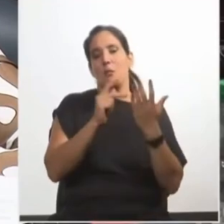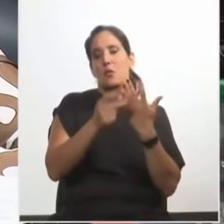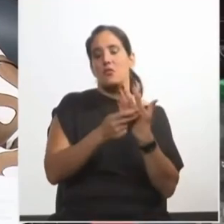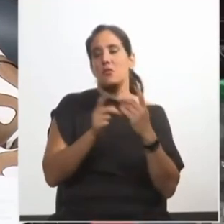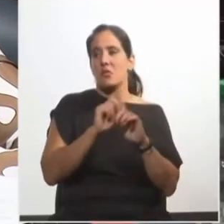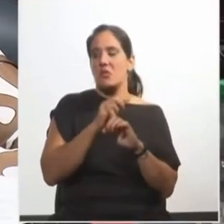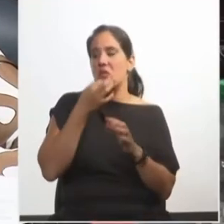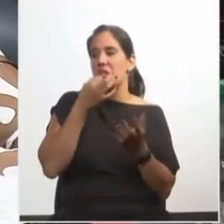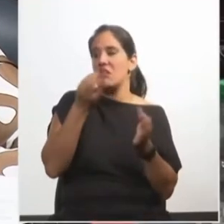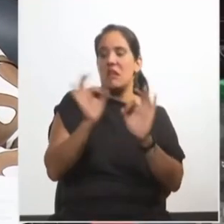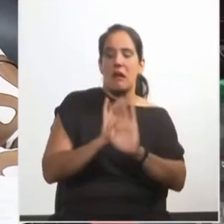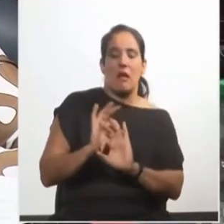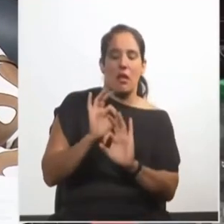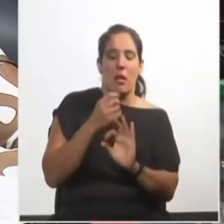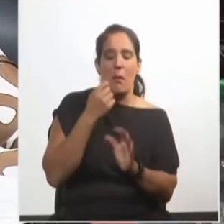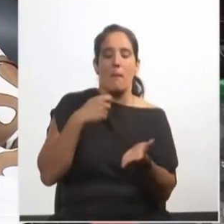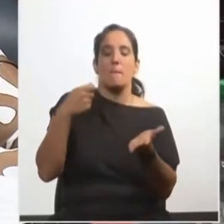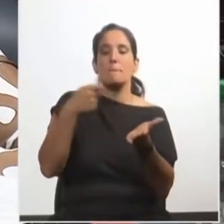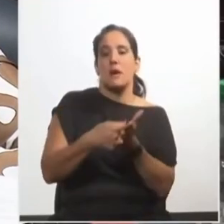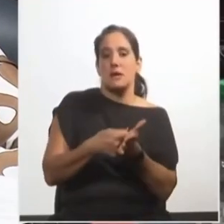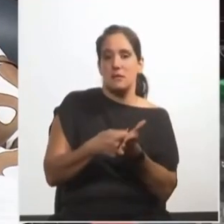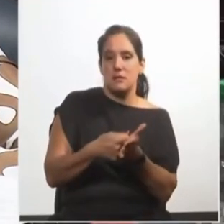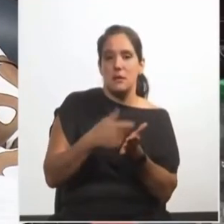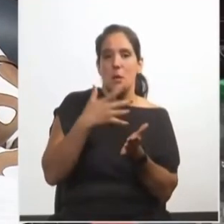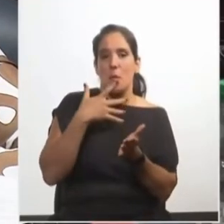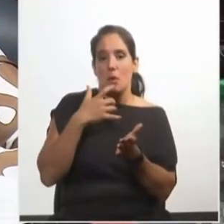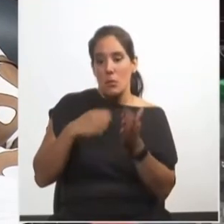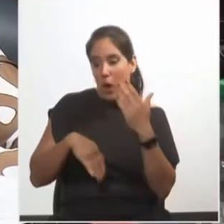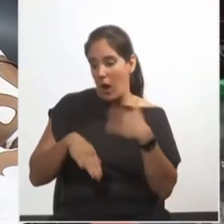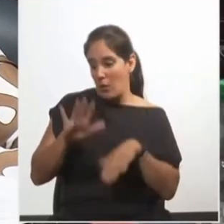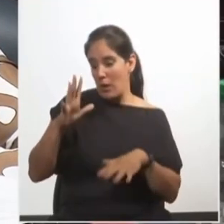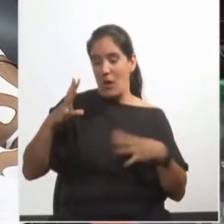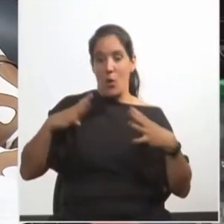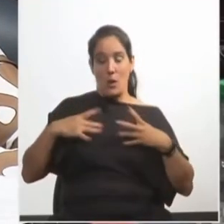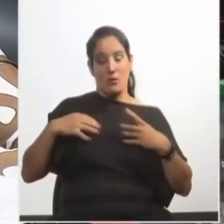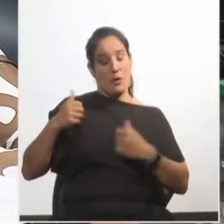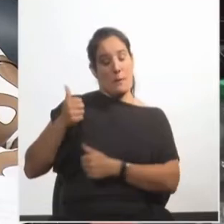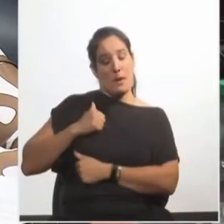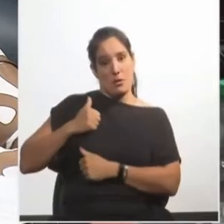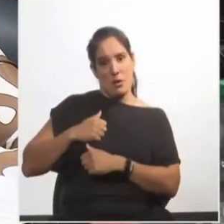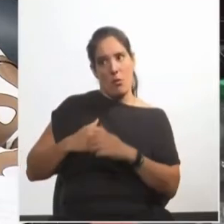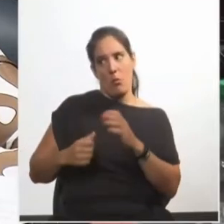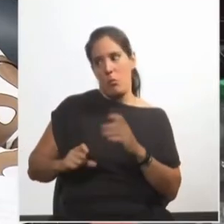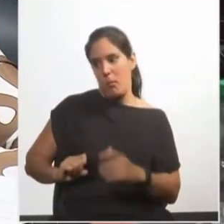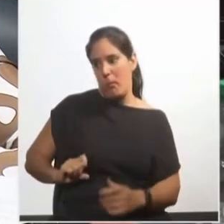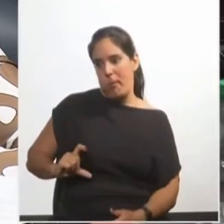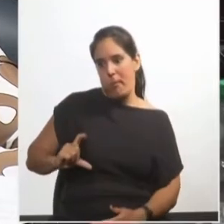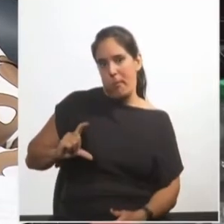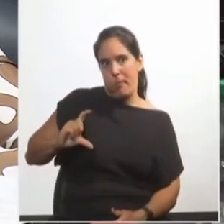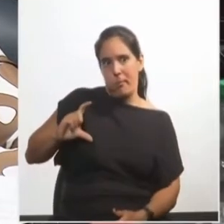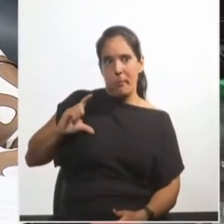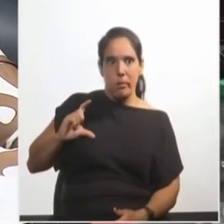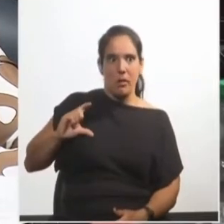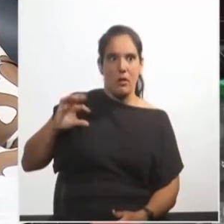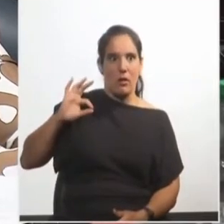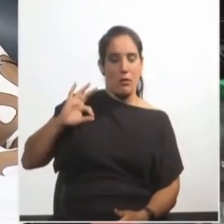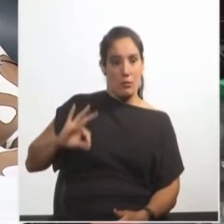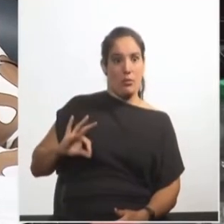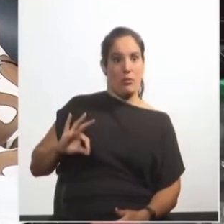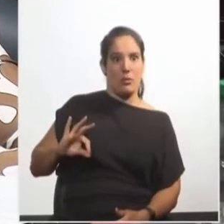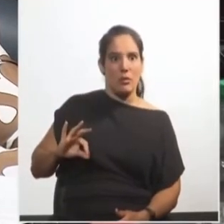de una contribución adicional a las altas pasividades militares, pasividades que fueron originadas en condiciones